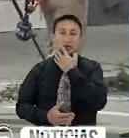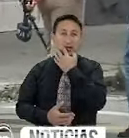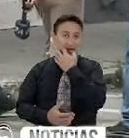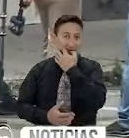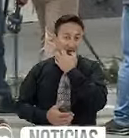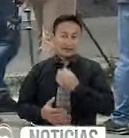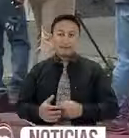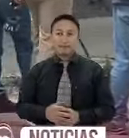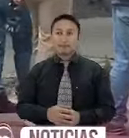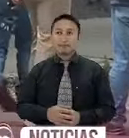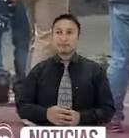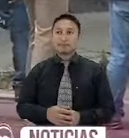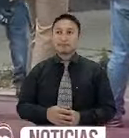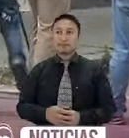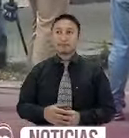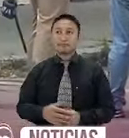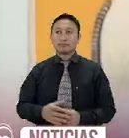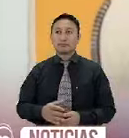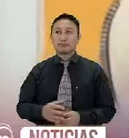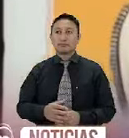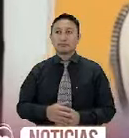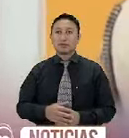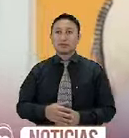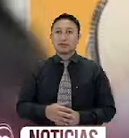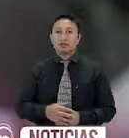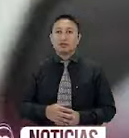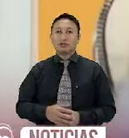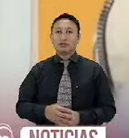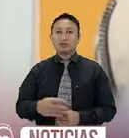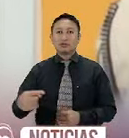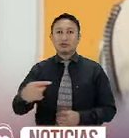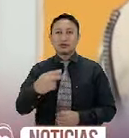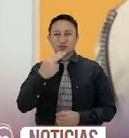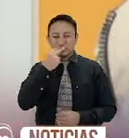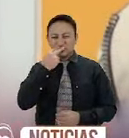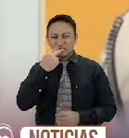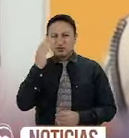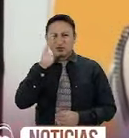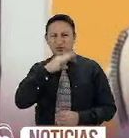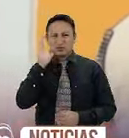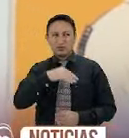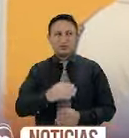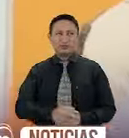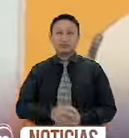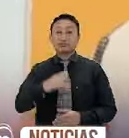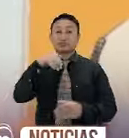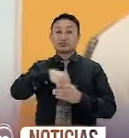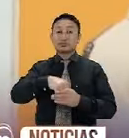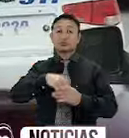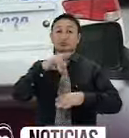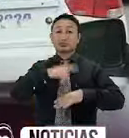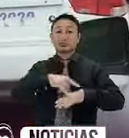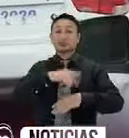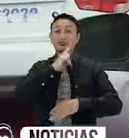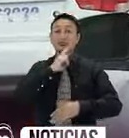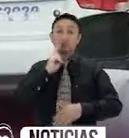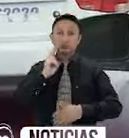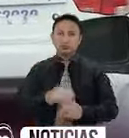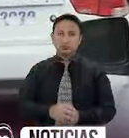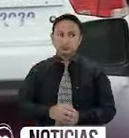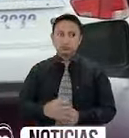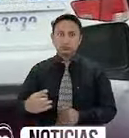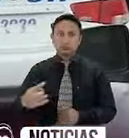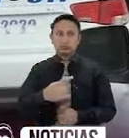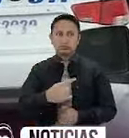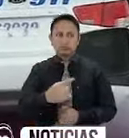por sorpresa a comensales y ciudadanos. Un fuerte e intenso olor particular en el interior del baño de un restaurante dio la alerta de